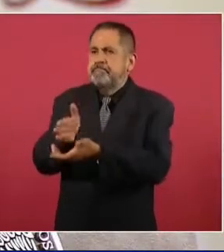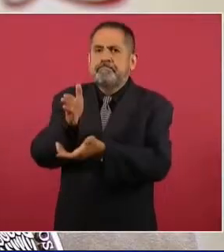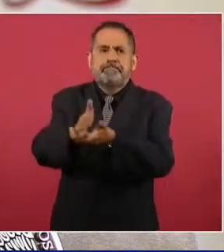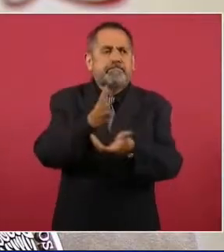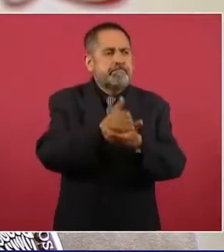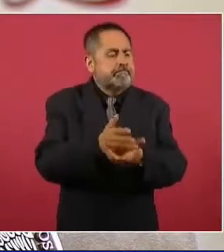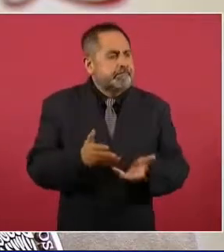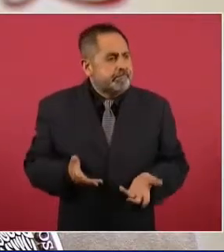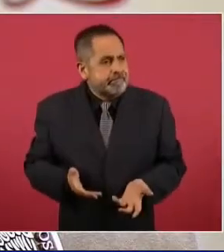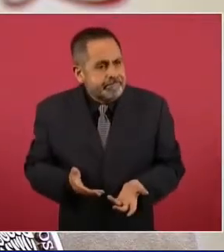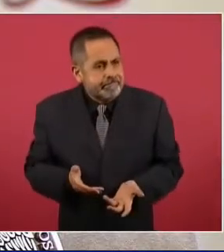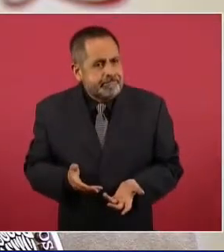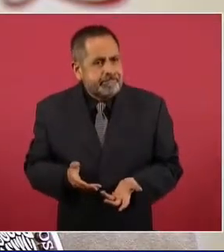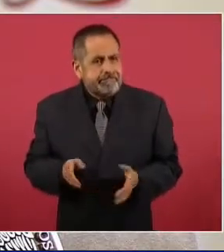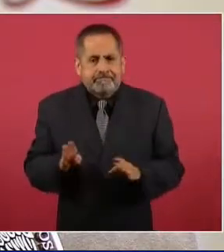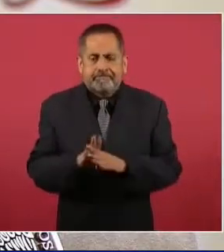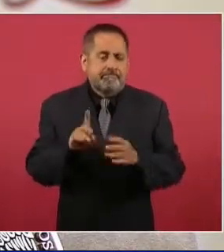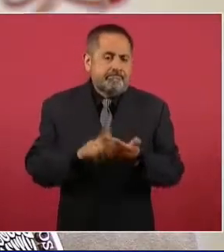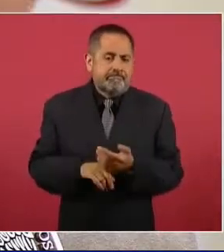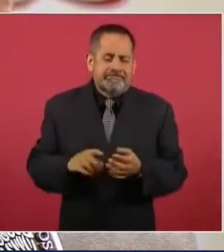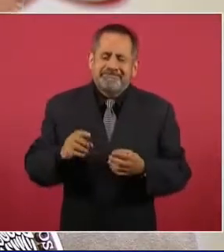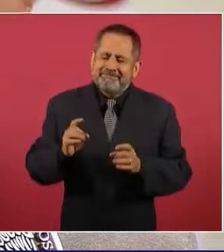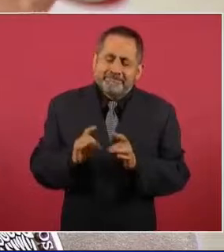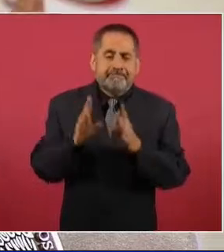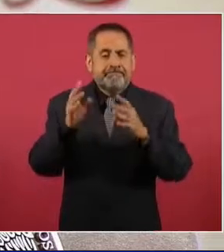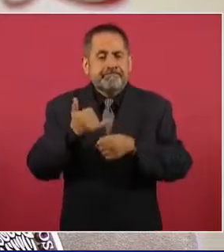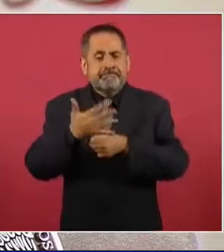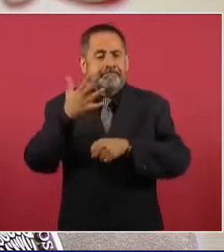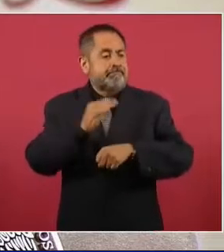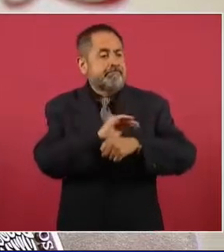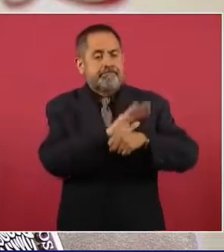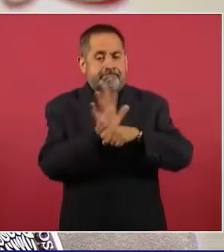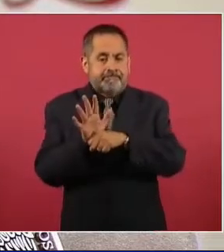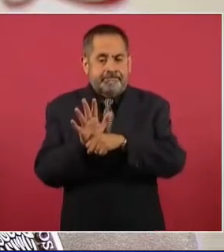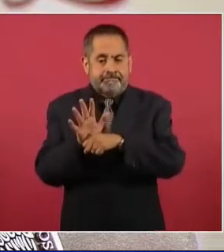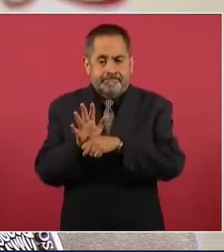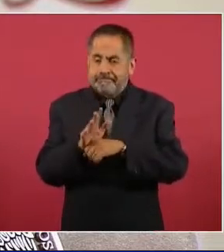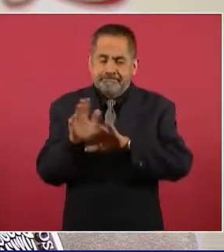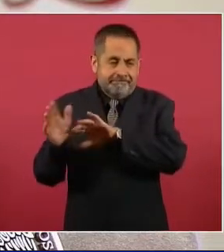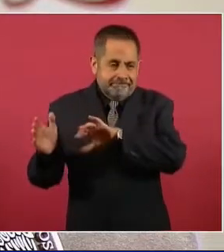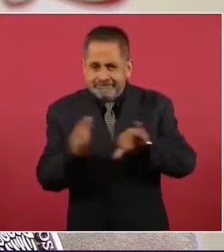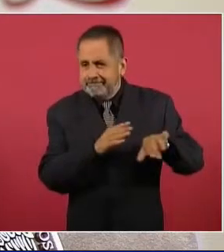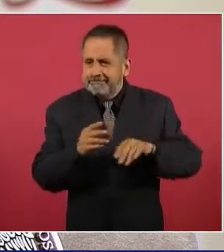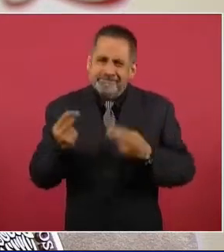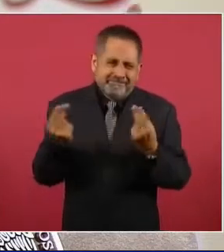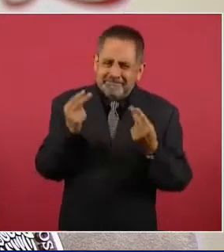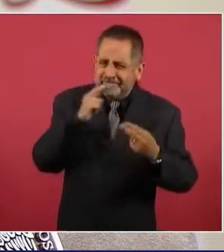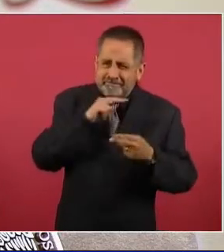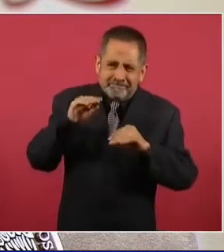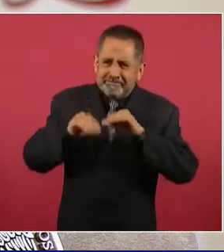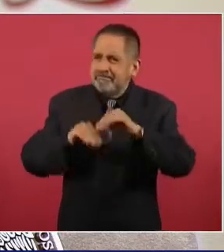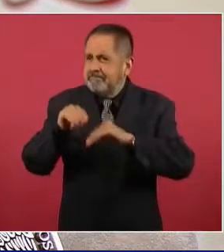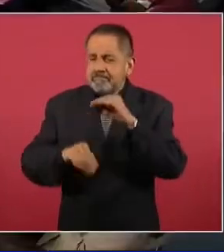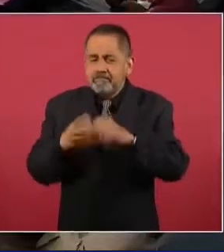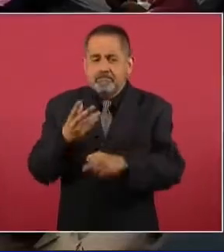Sin embargo, viene la pandemia y tenemos que actuar con urgencia